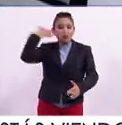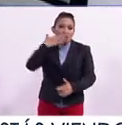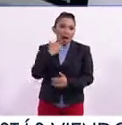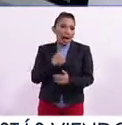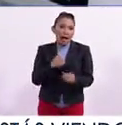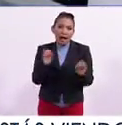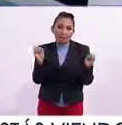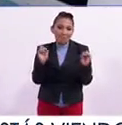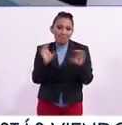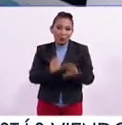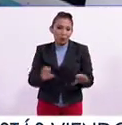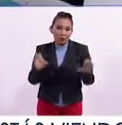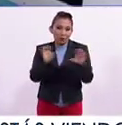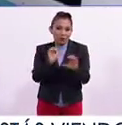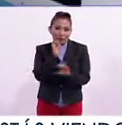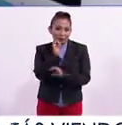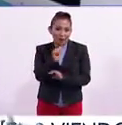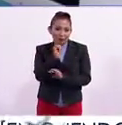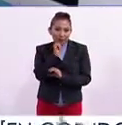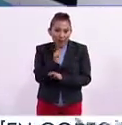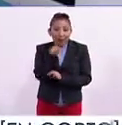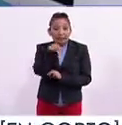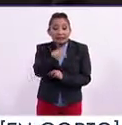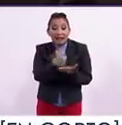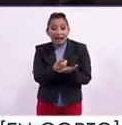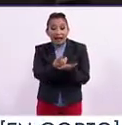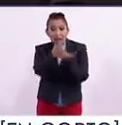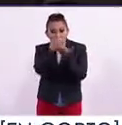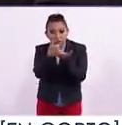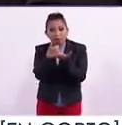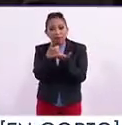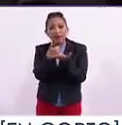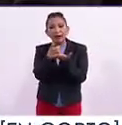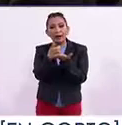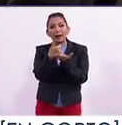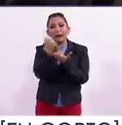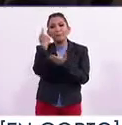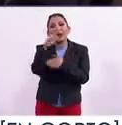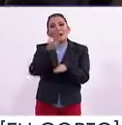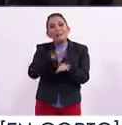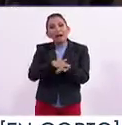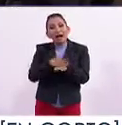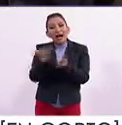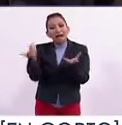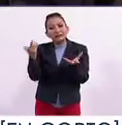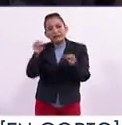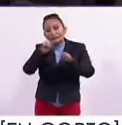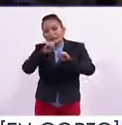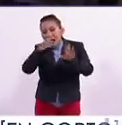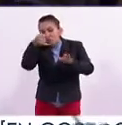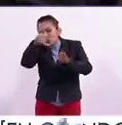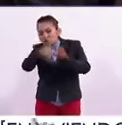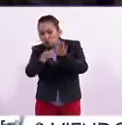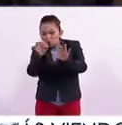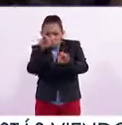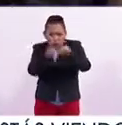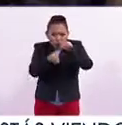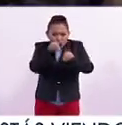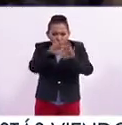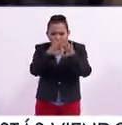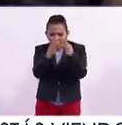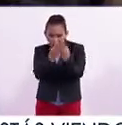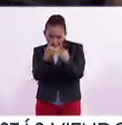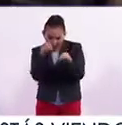todavía, y permitió hacer mucho más detallado, mucho más elaborado los modelos que hacemos